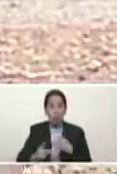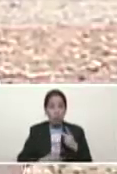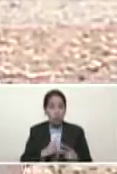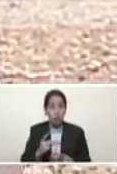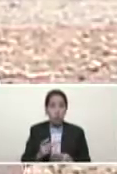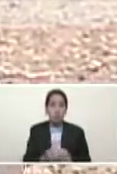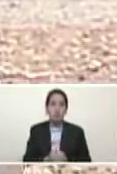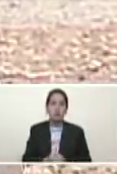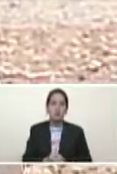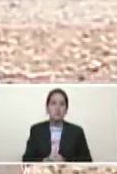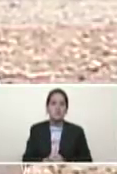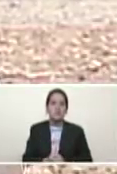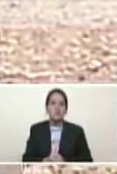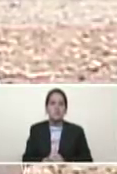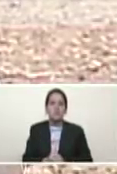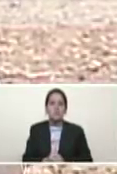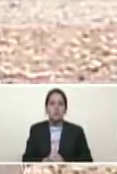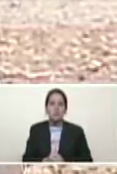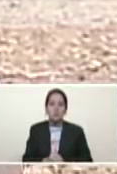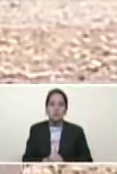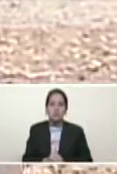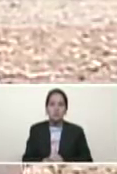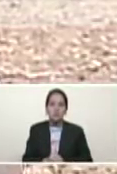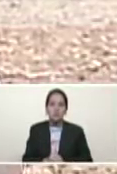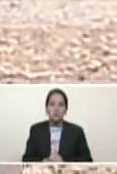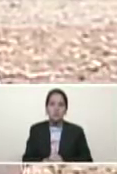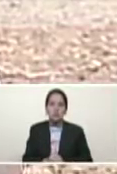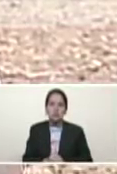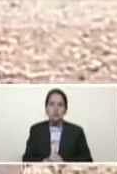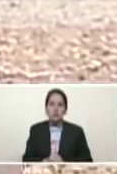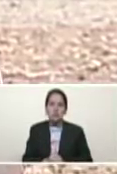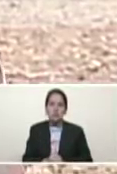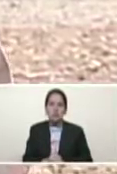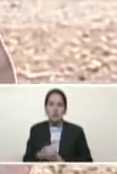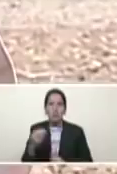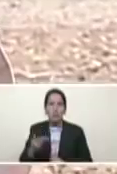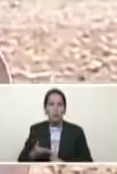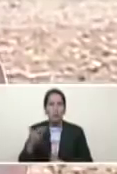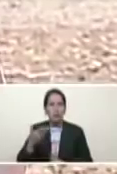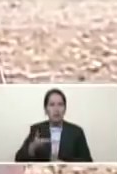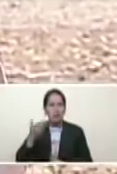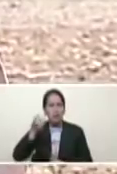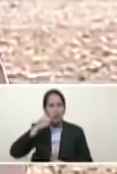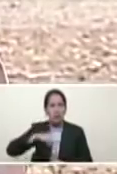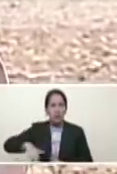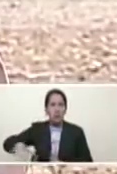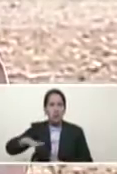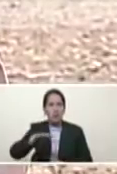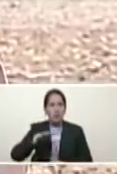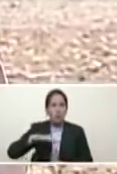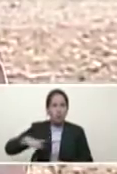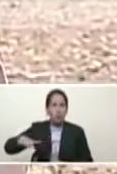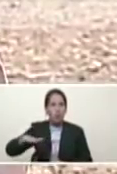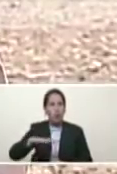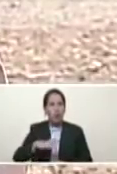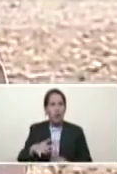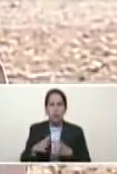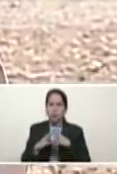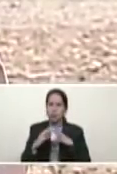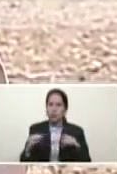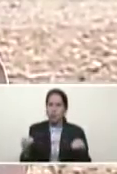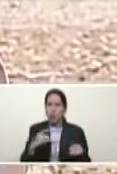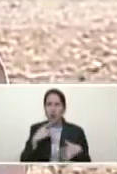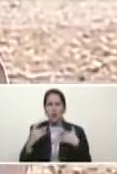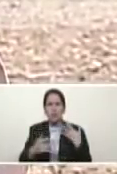para ir satisfaciendo las necesidades fundamentales de nuestro pueblo. Es muy importante toda la actividad económica.